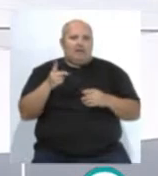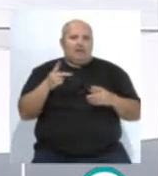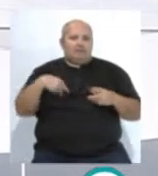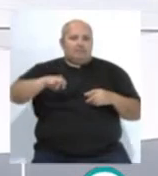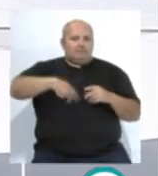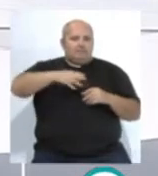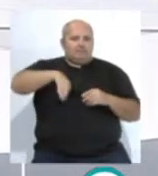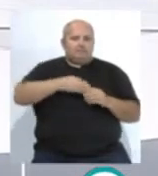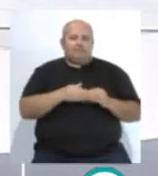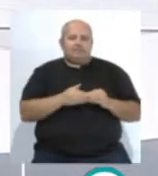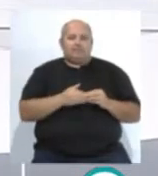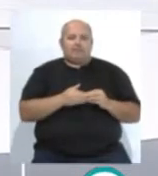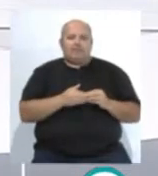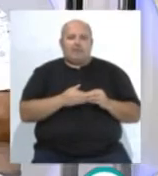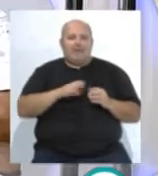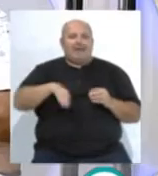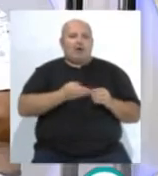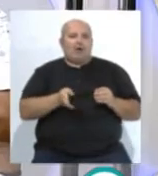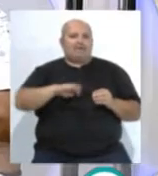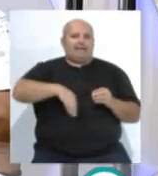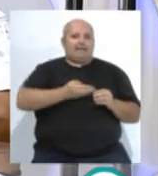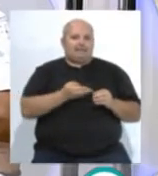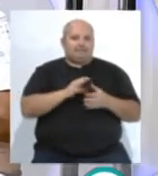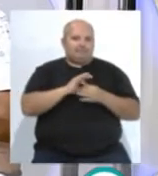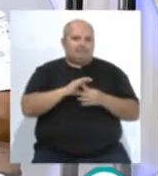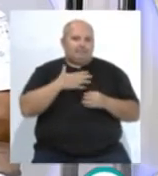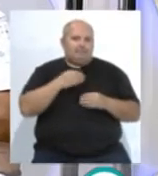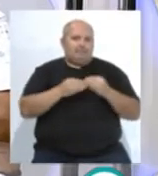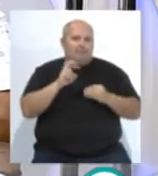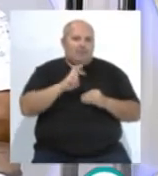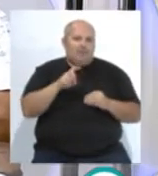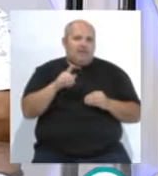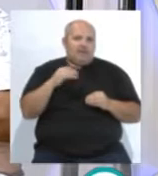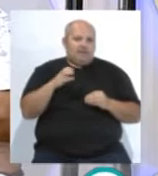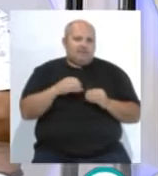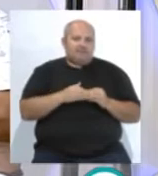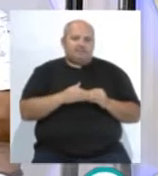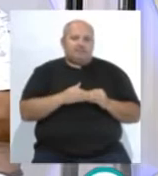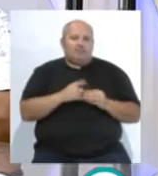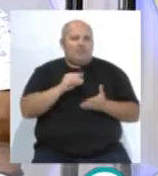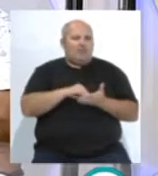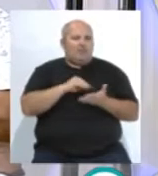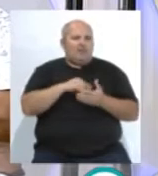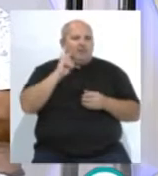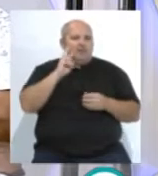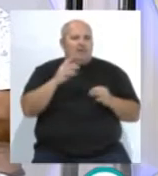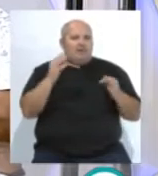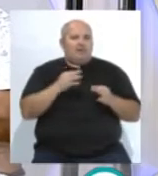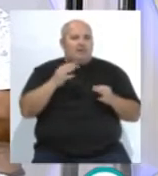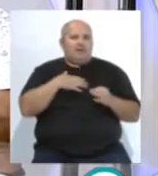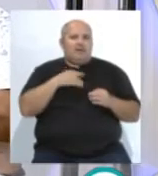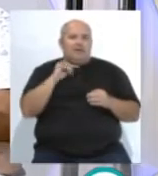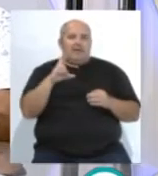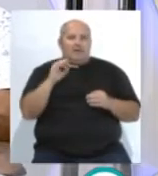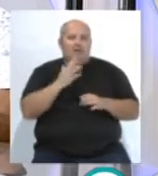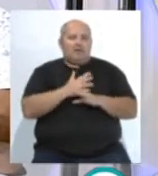y jugar. La jugada del gol hace Salvi y se la pasa a Keche. Por eso es muchas veces que digo yo que cuando juega